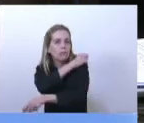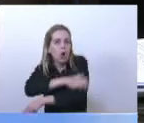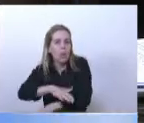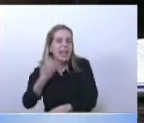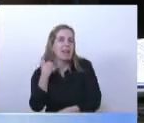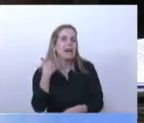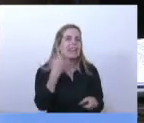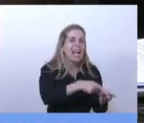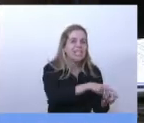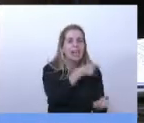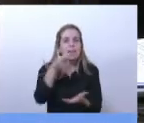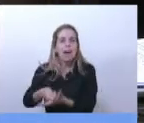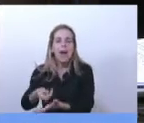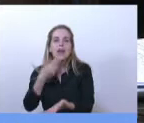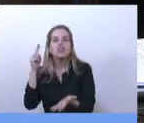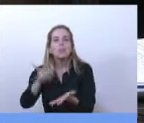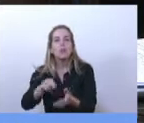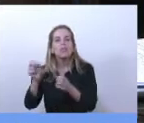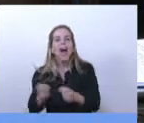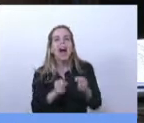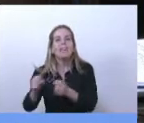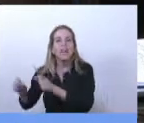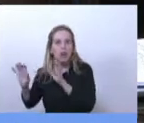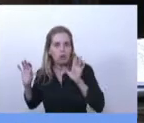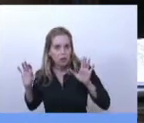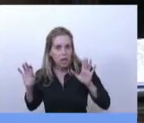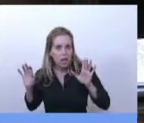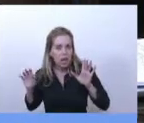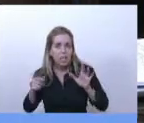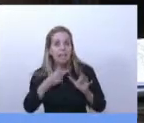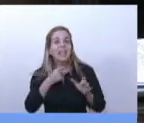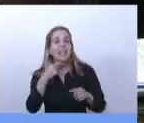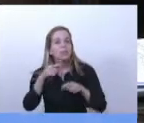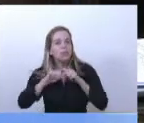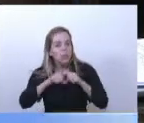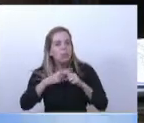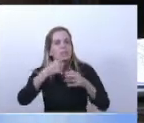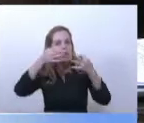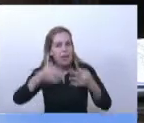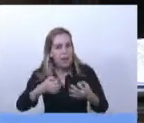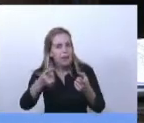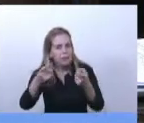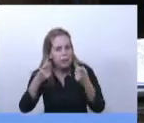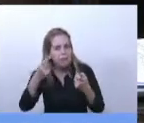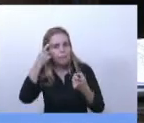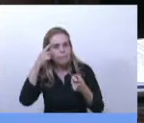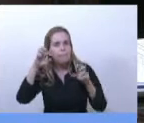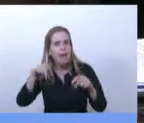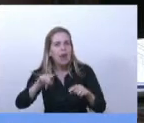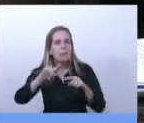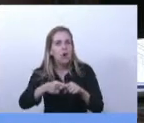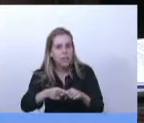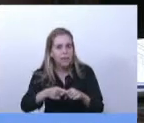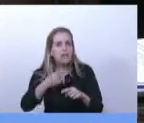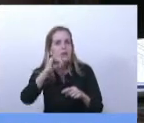los ricos de bariloche como dijo su ministro entonces queremos discutir en serio la necesidad de financiamiento de políticas en contra